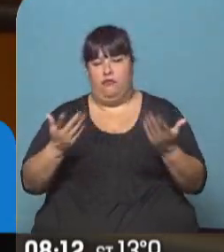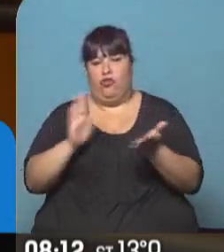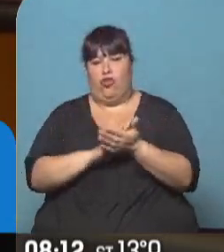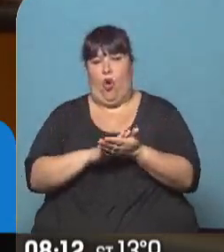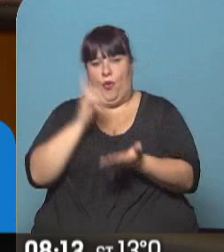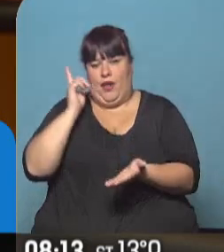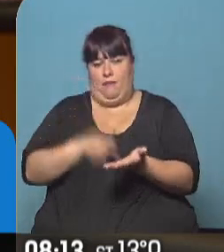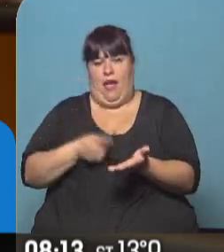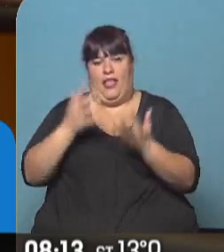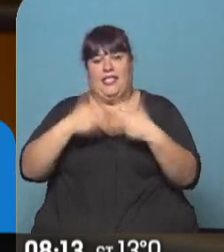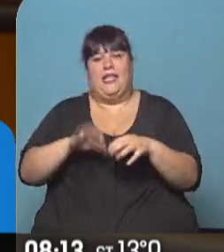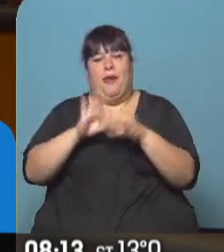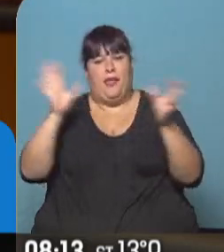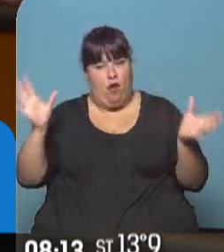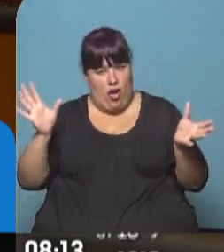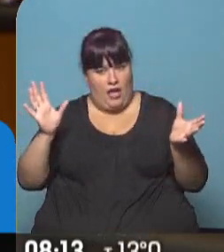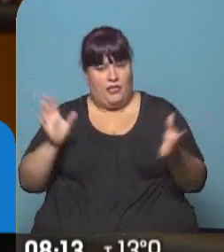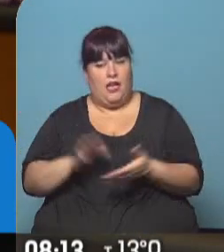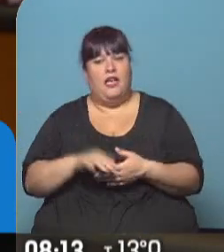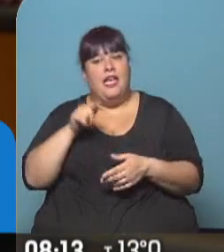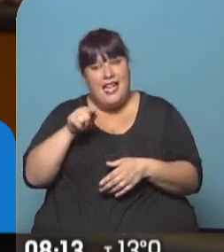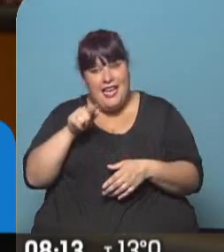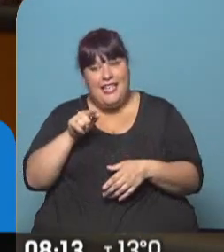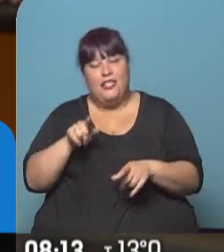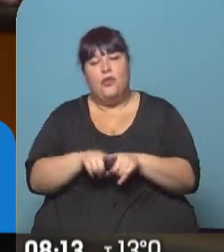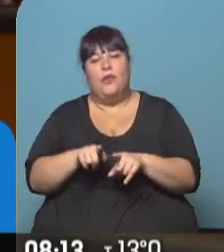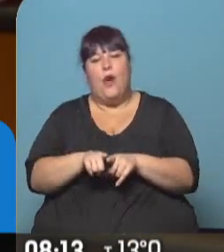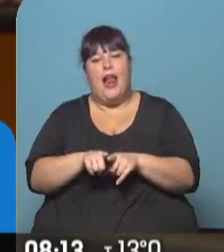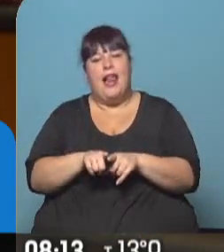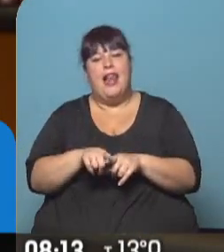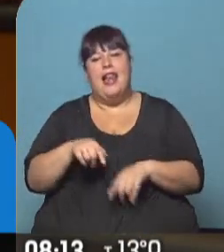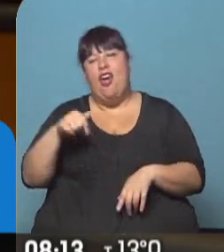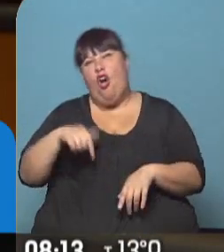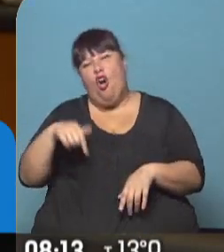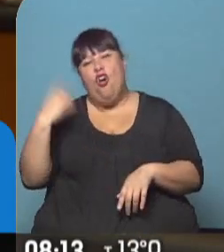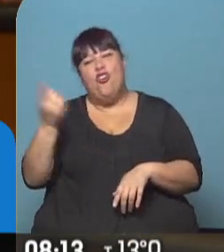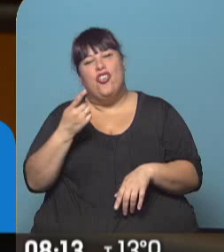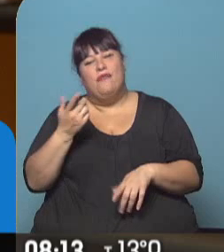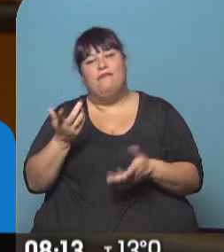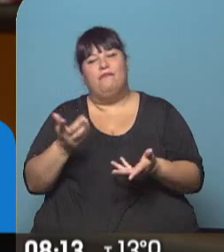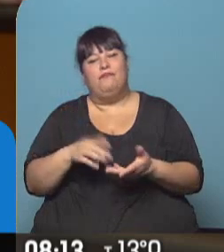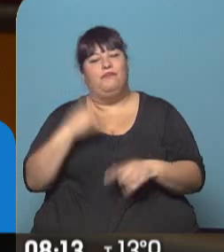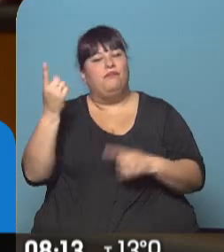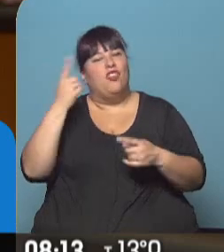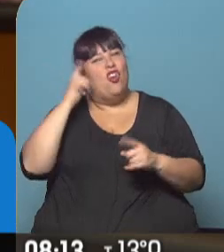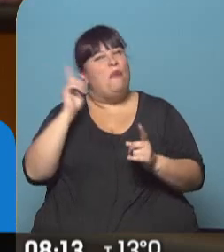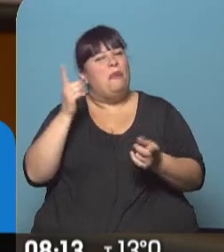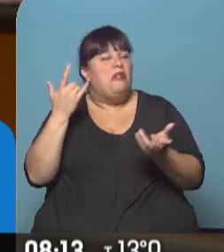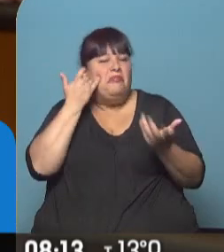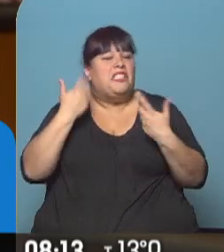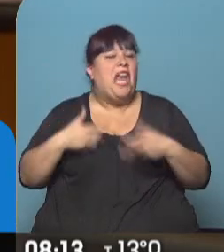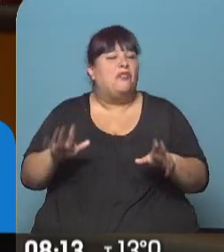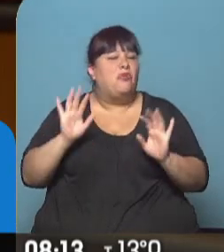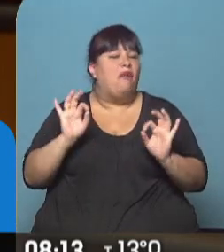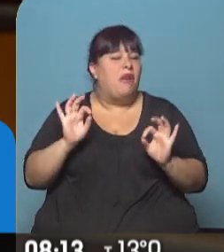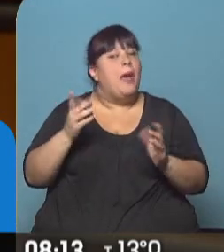el orden del sistema democrático eso es algo que es que quizás hoy en día muchos no valoran porque les parece natural